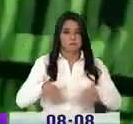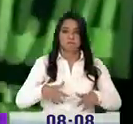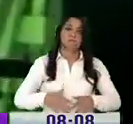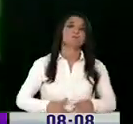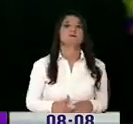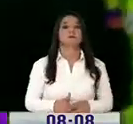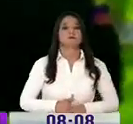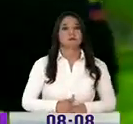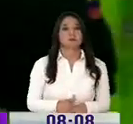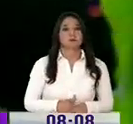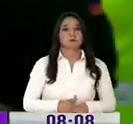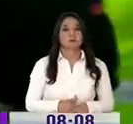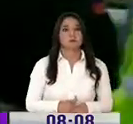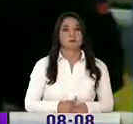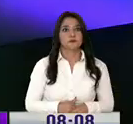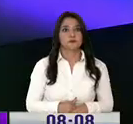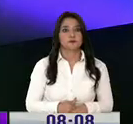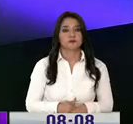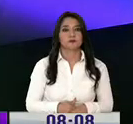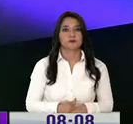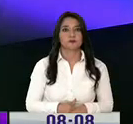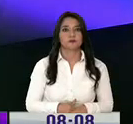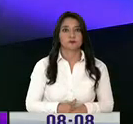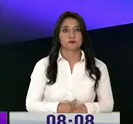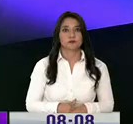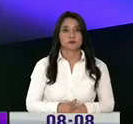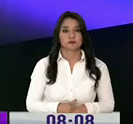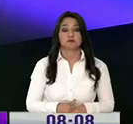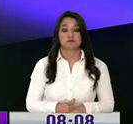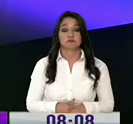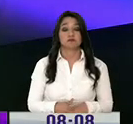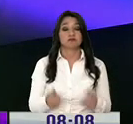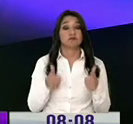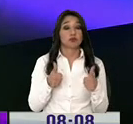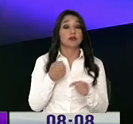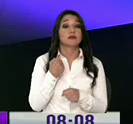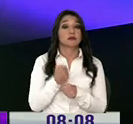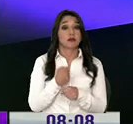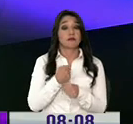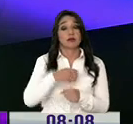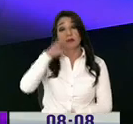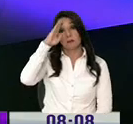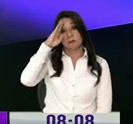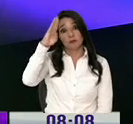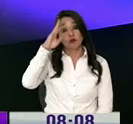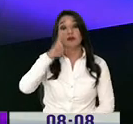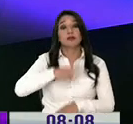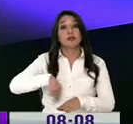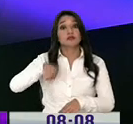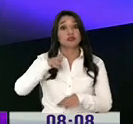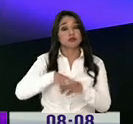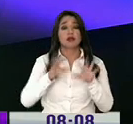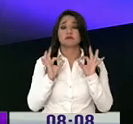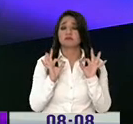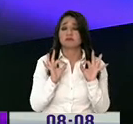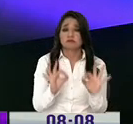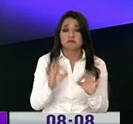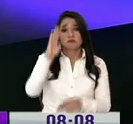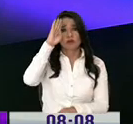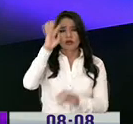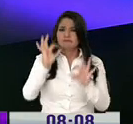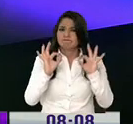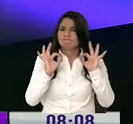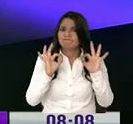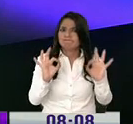informó Iván Casamén. Y hay que destacar sin duda el trabajo de la Policía Nacional. En este aspecto, la policía nuestra es una de las